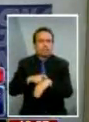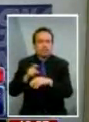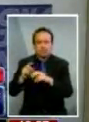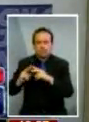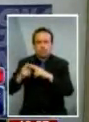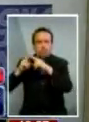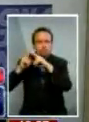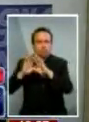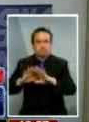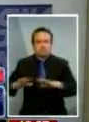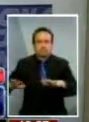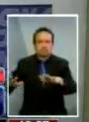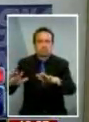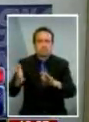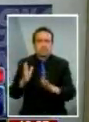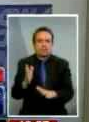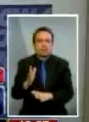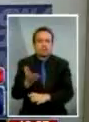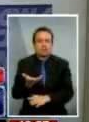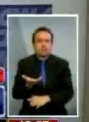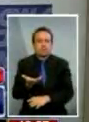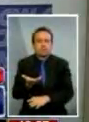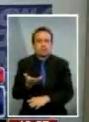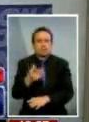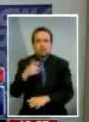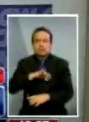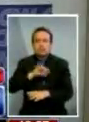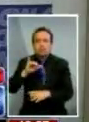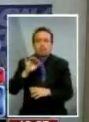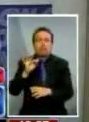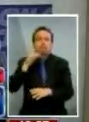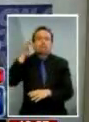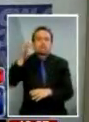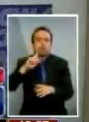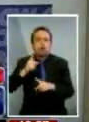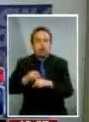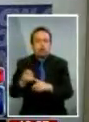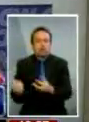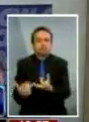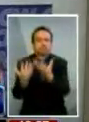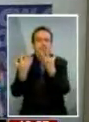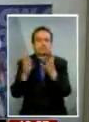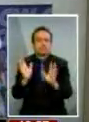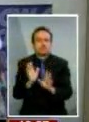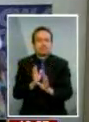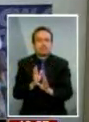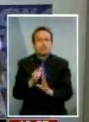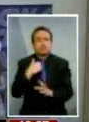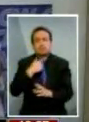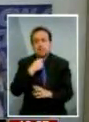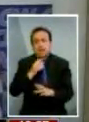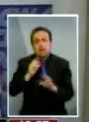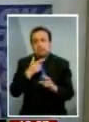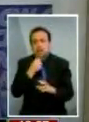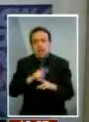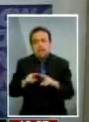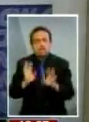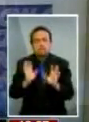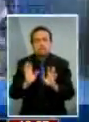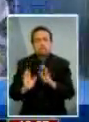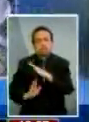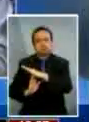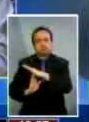reconstruir algo que podría también ser atacado. ¿Cómo fue? Sin perjuicio de que queramos hacerlo, digamos.